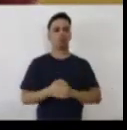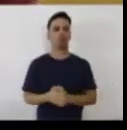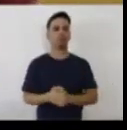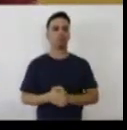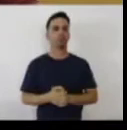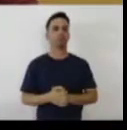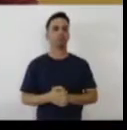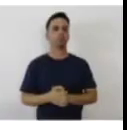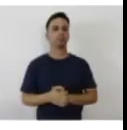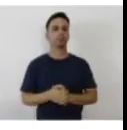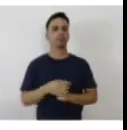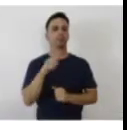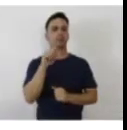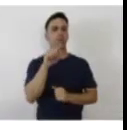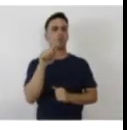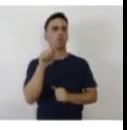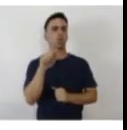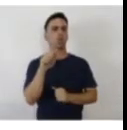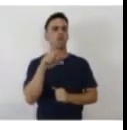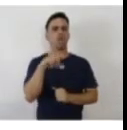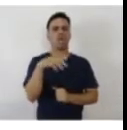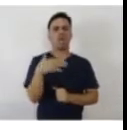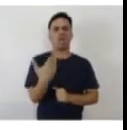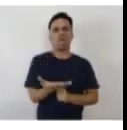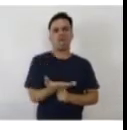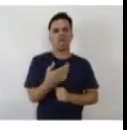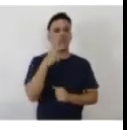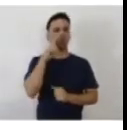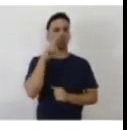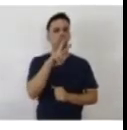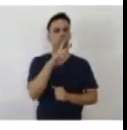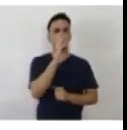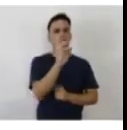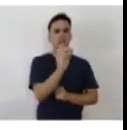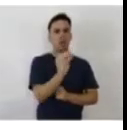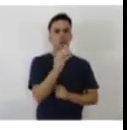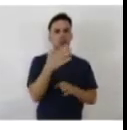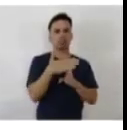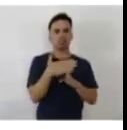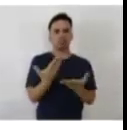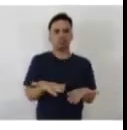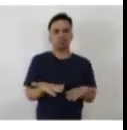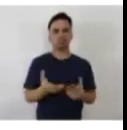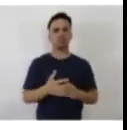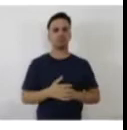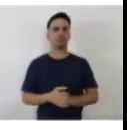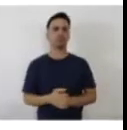siguiente: ¿qué sugieren los siguientes valores?